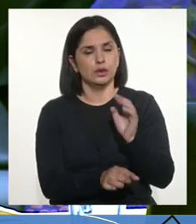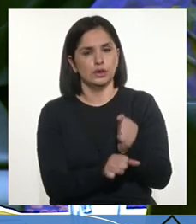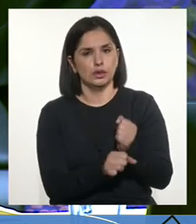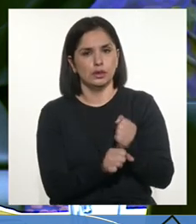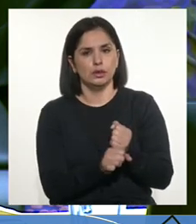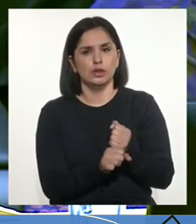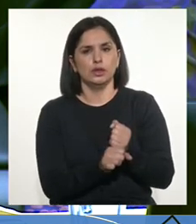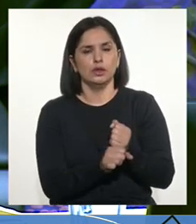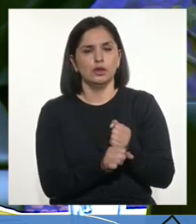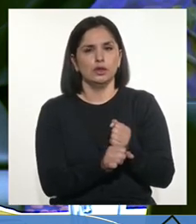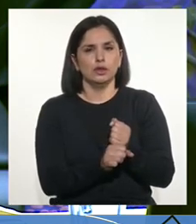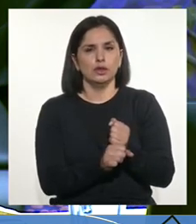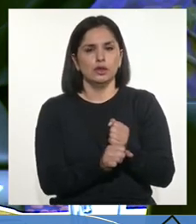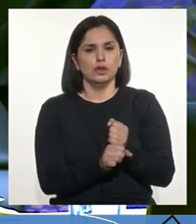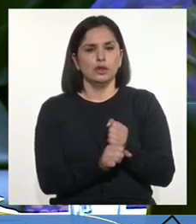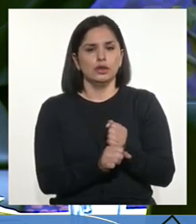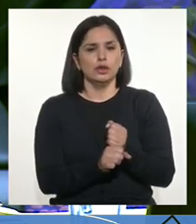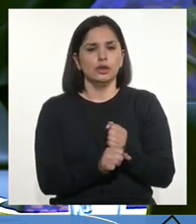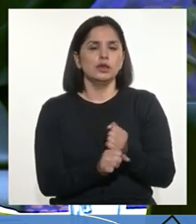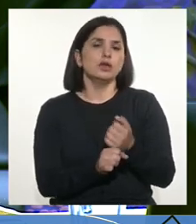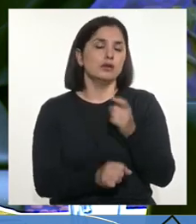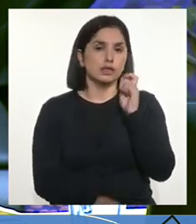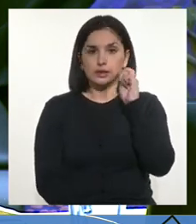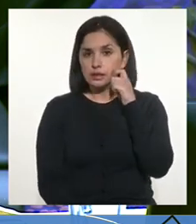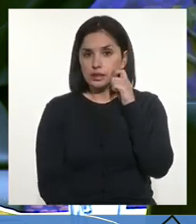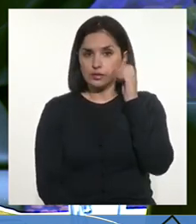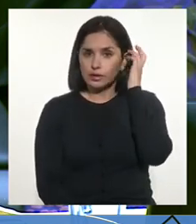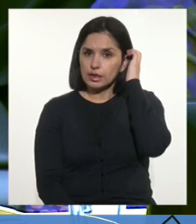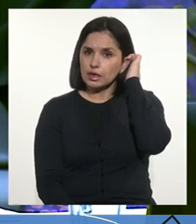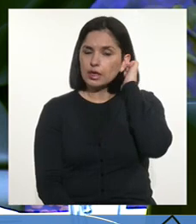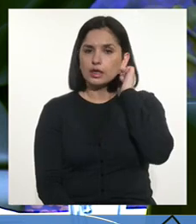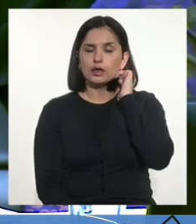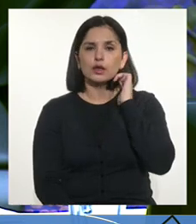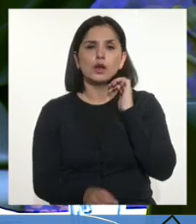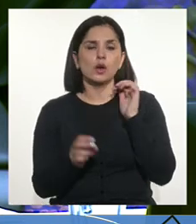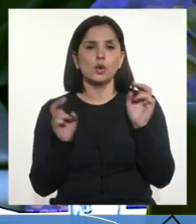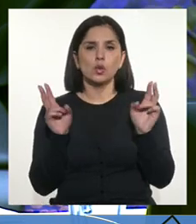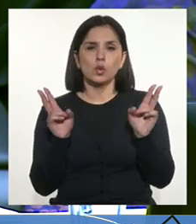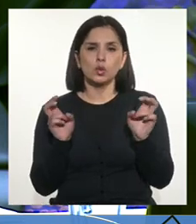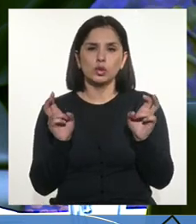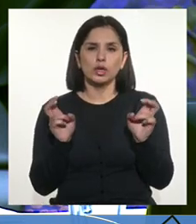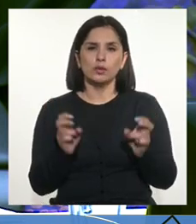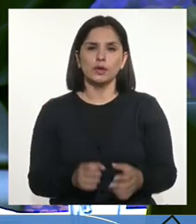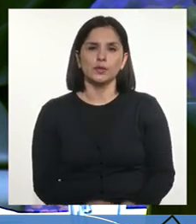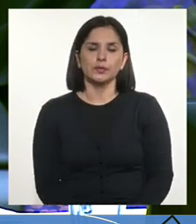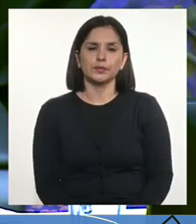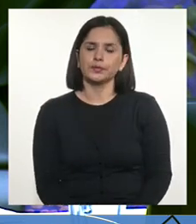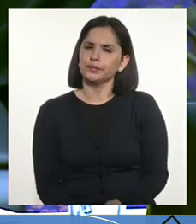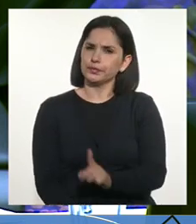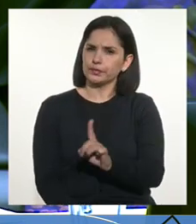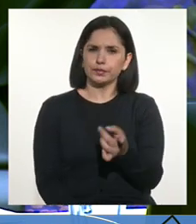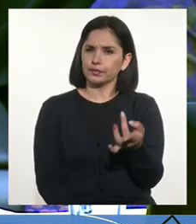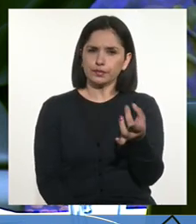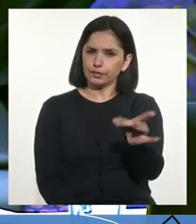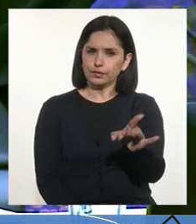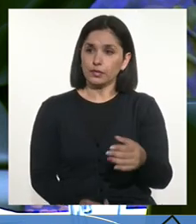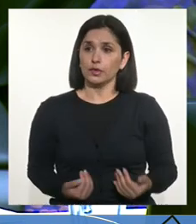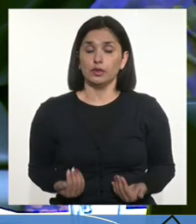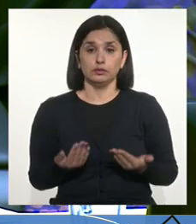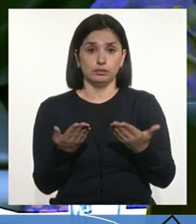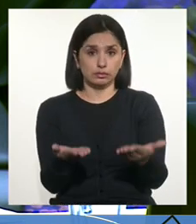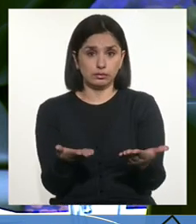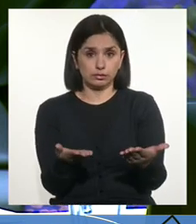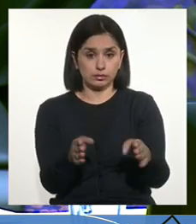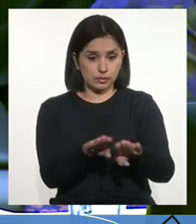y va a constituirse en un elemento que no solamente esté a disposición